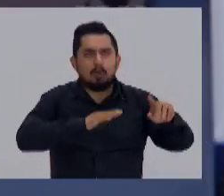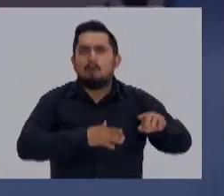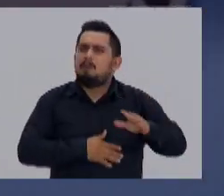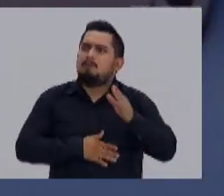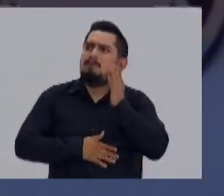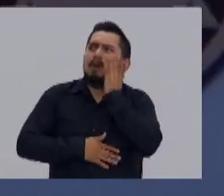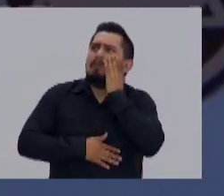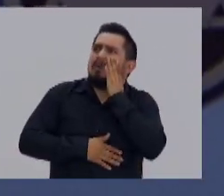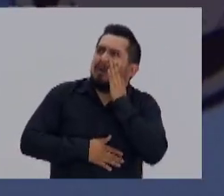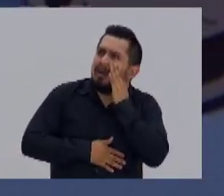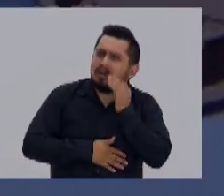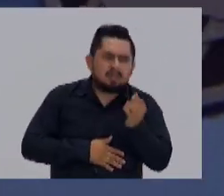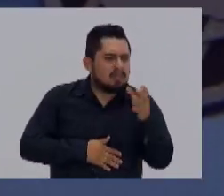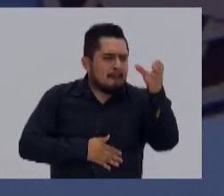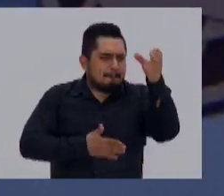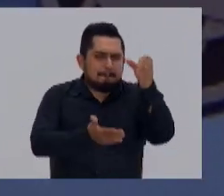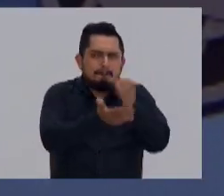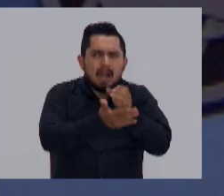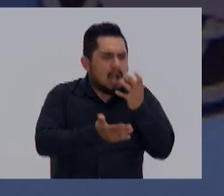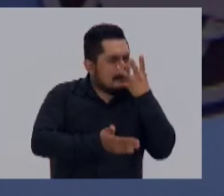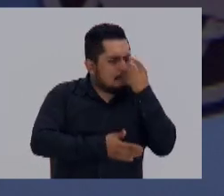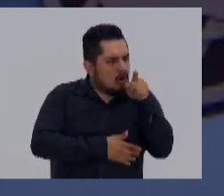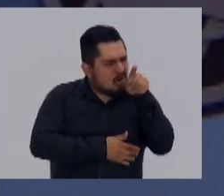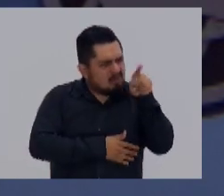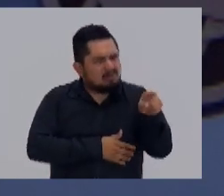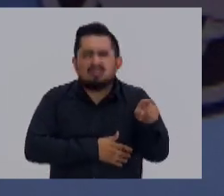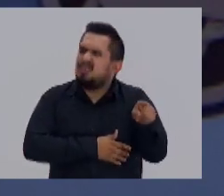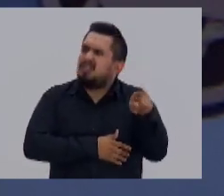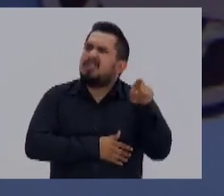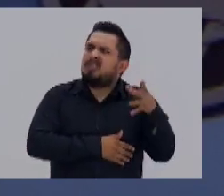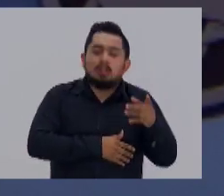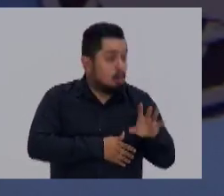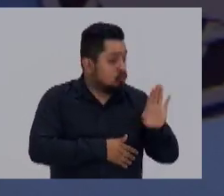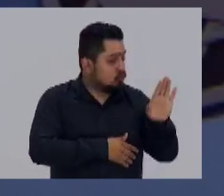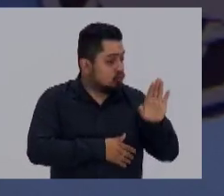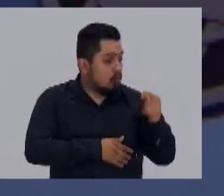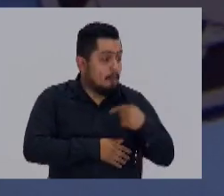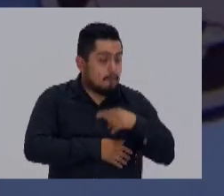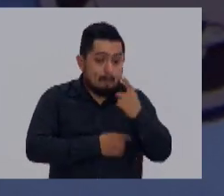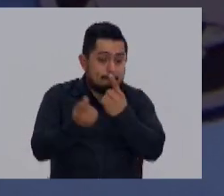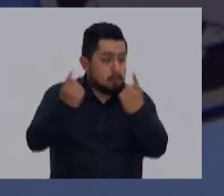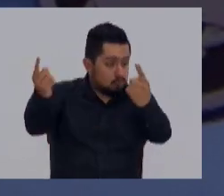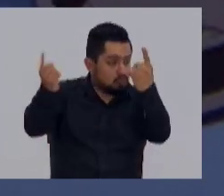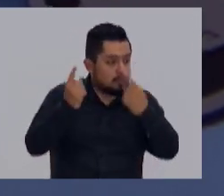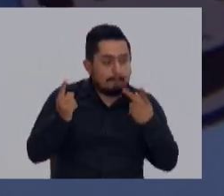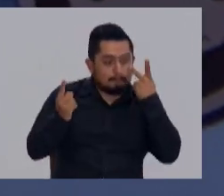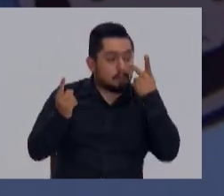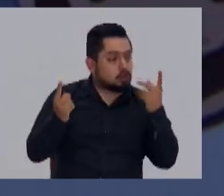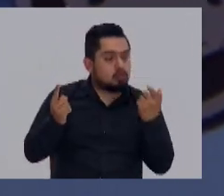Mamá, y aquellos vasos tan lindos que tenemos guardados allá, eso es para cuando la gente viene.